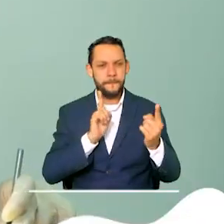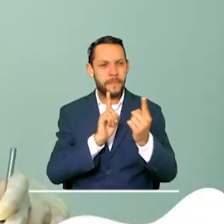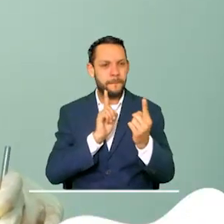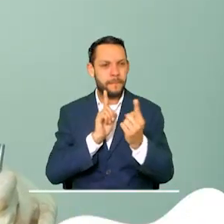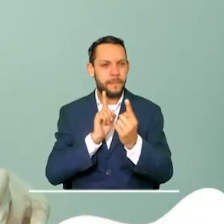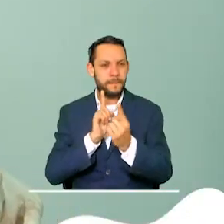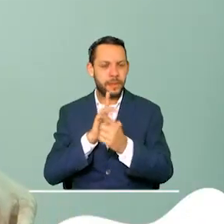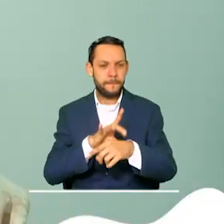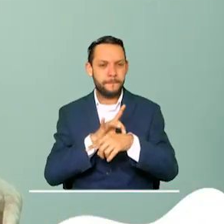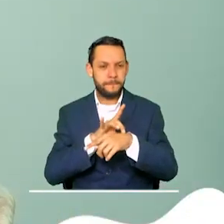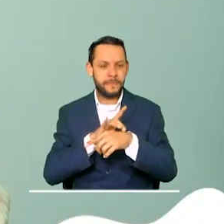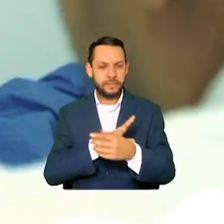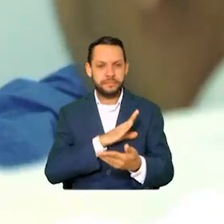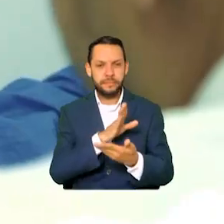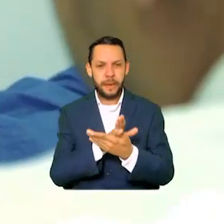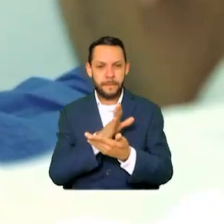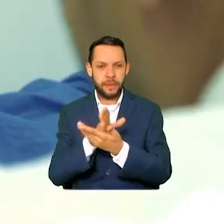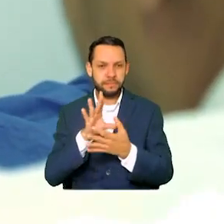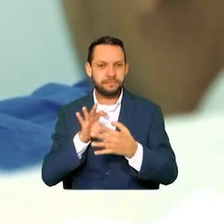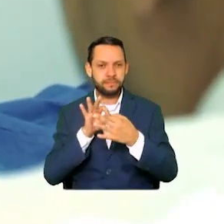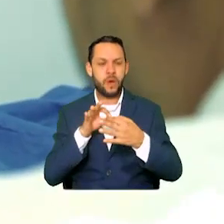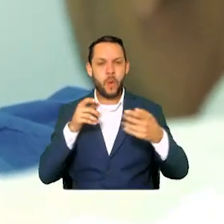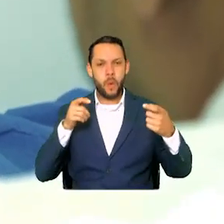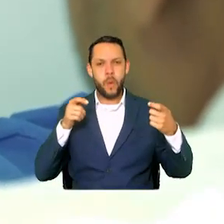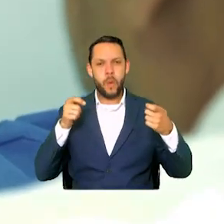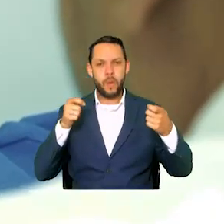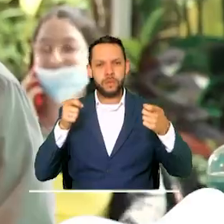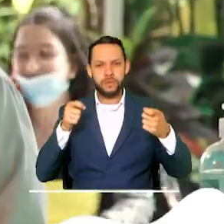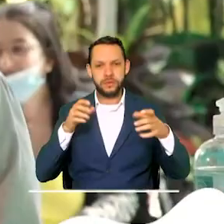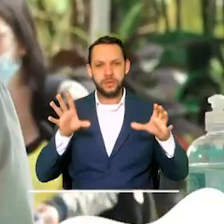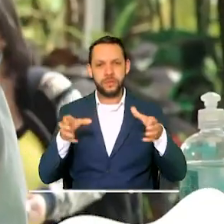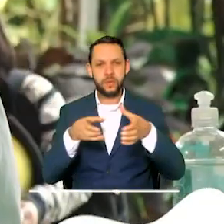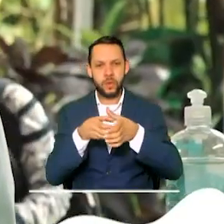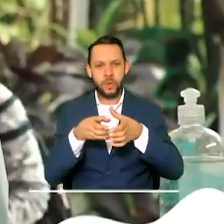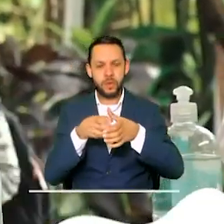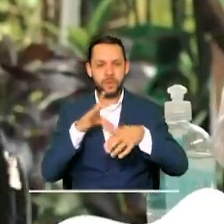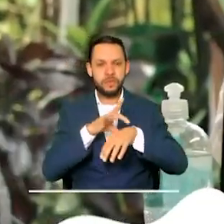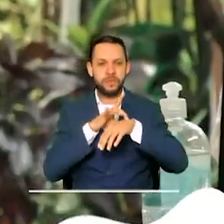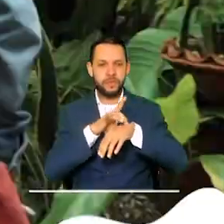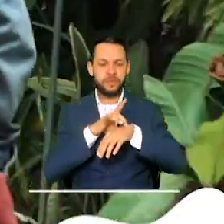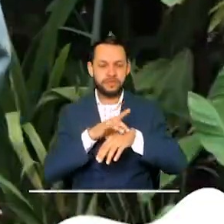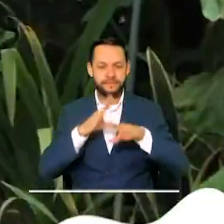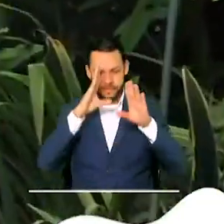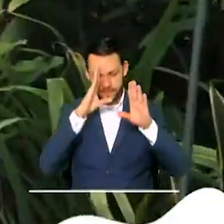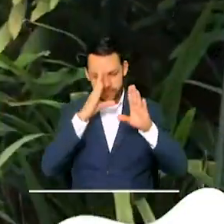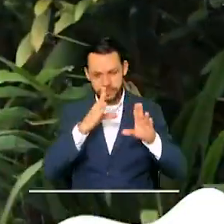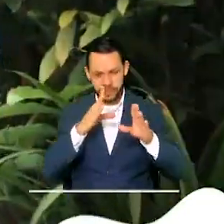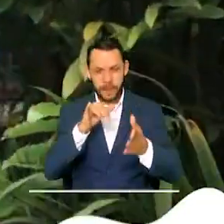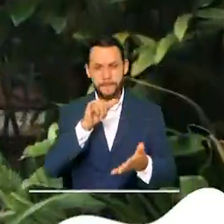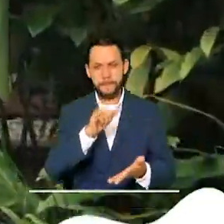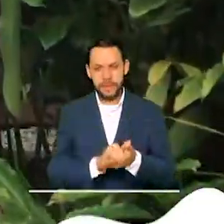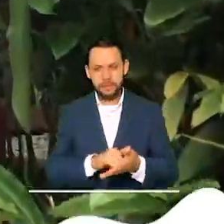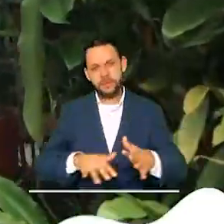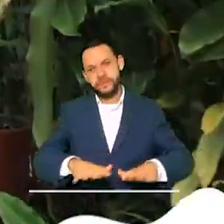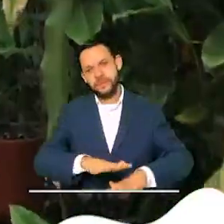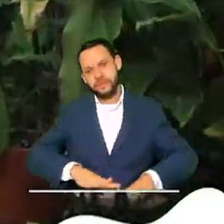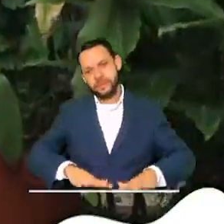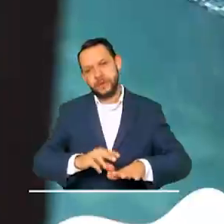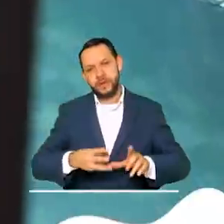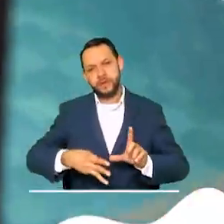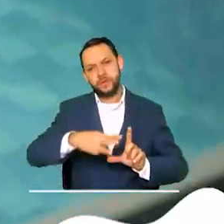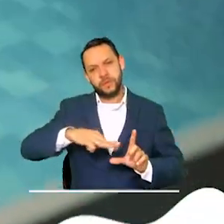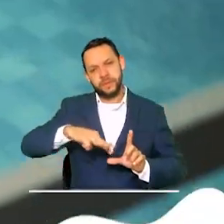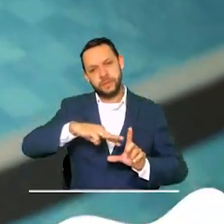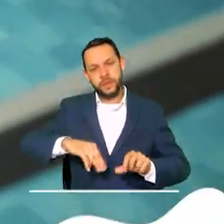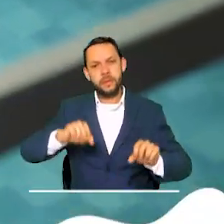especialidades médicas de diagnóstico y control del equipo del Dr. Rojas. El Parque de la Salud en Dos Quebradas te